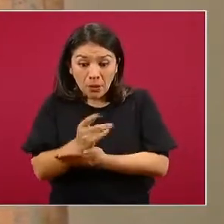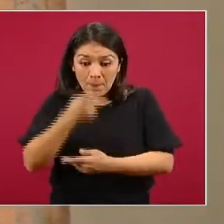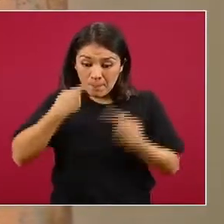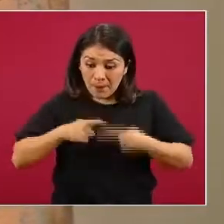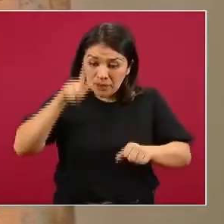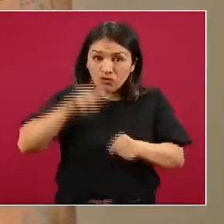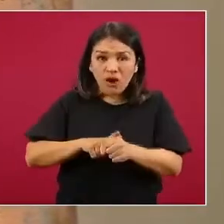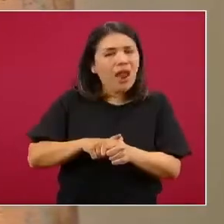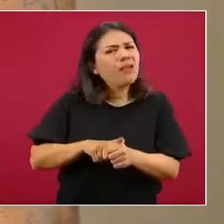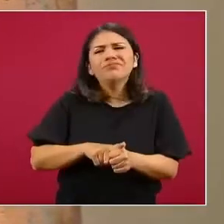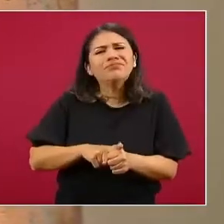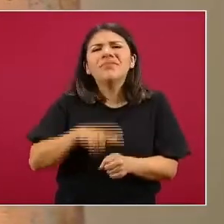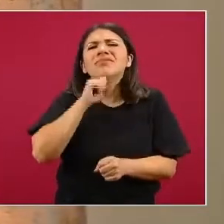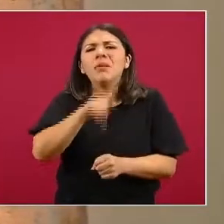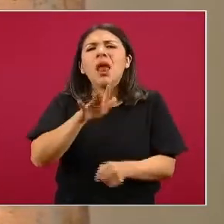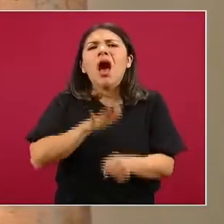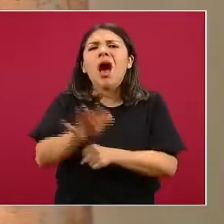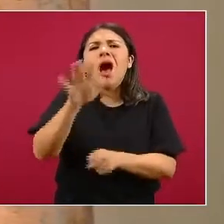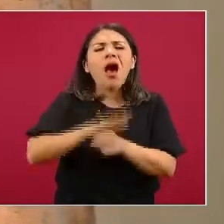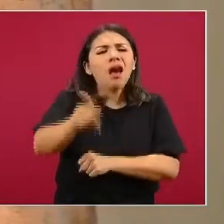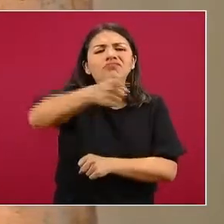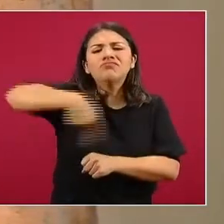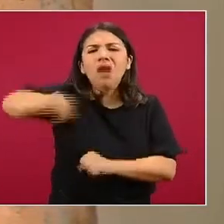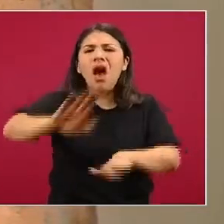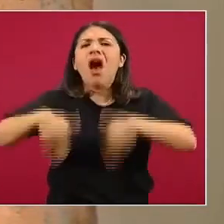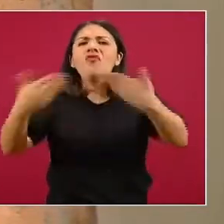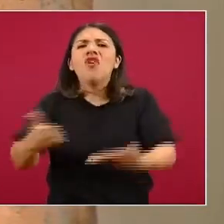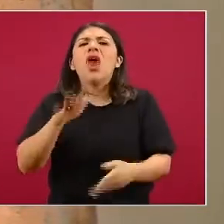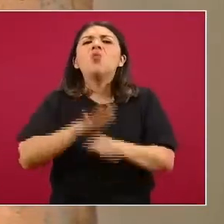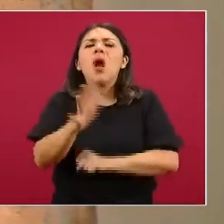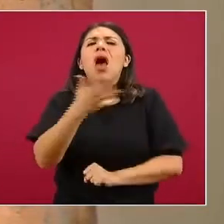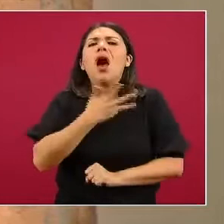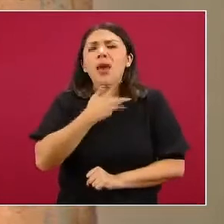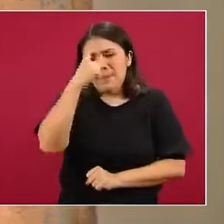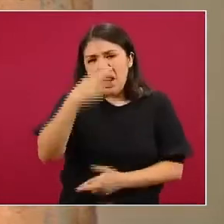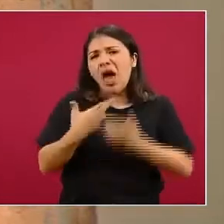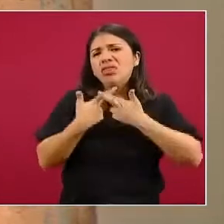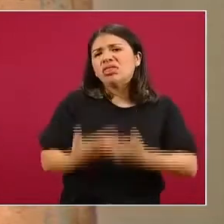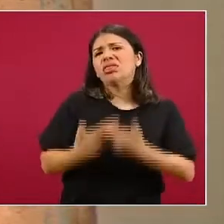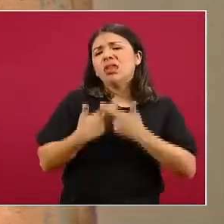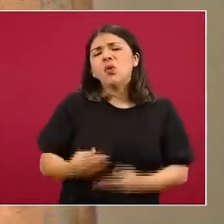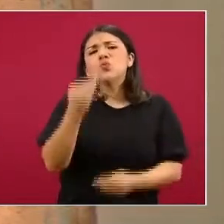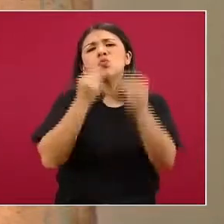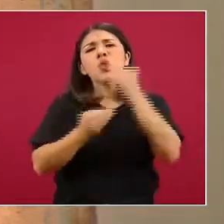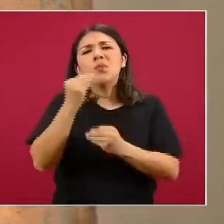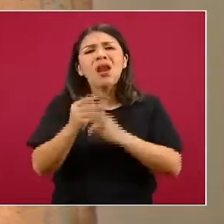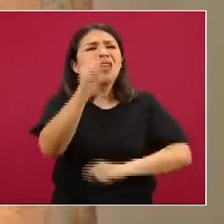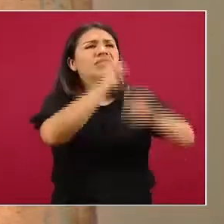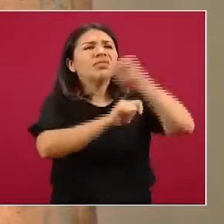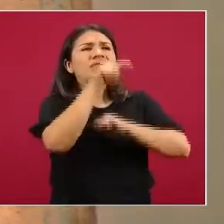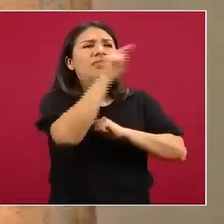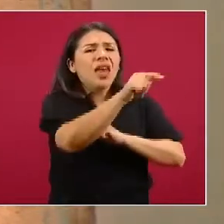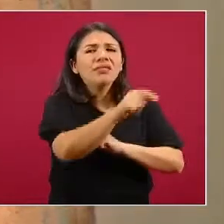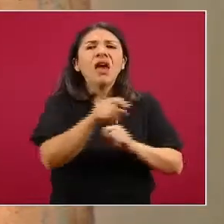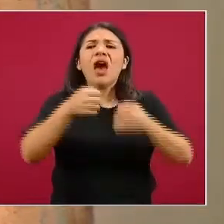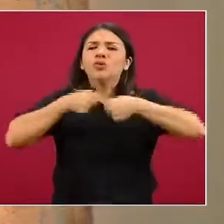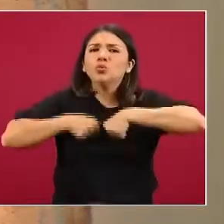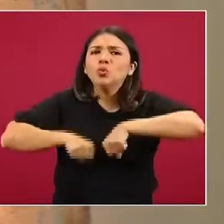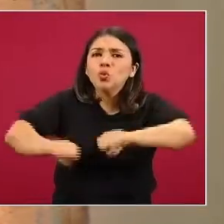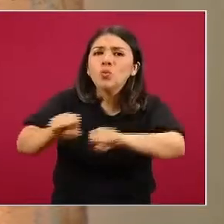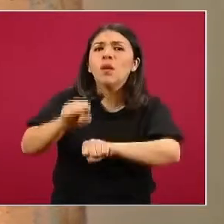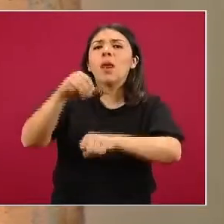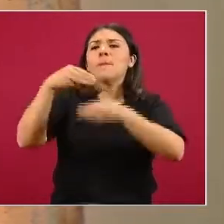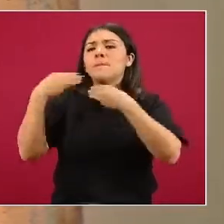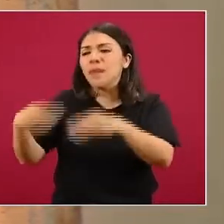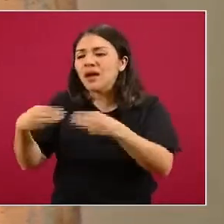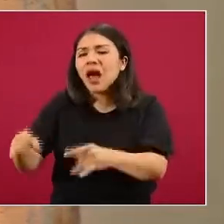individuales, sino de lo que está a la mano en el mercado de alimentos, en la tienda más cercana, en el supermercado, en el